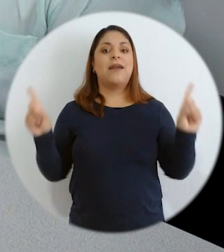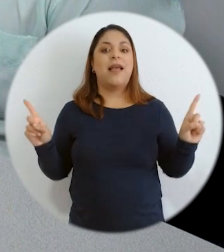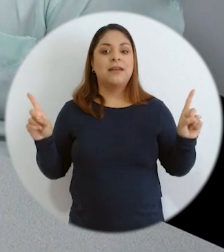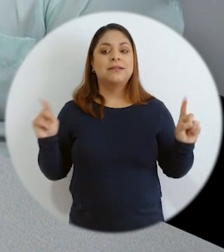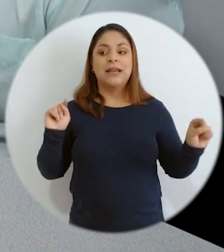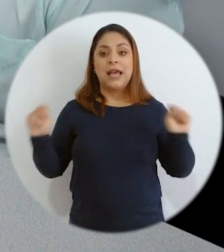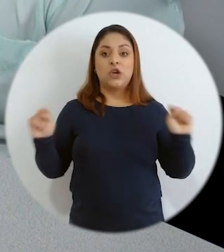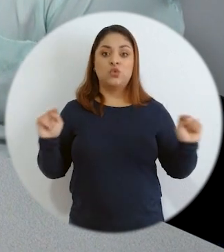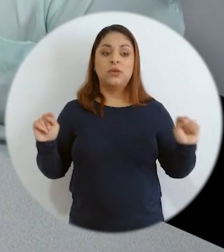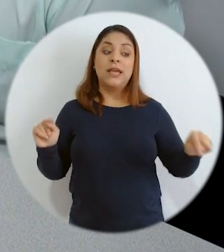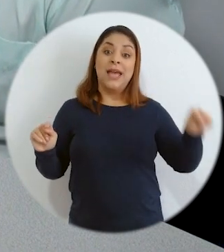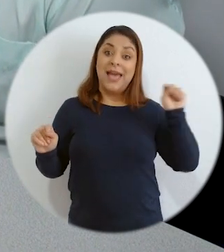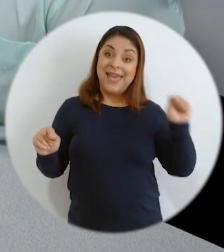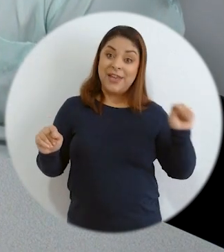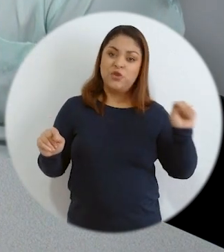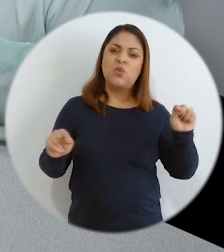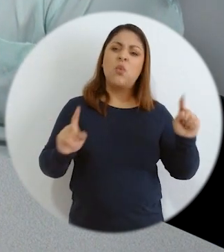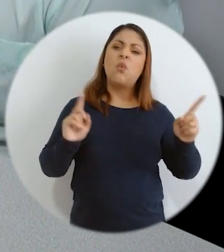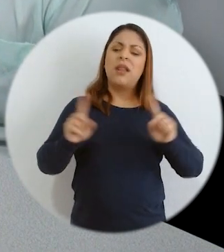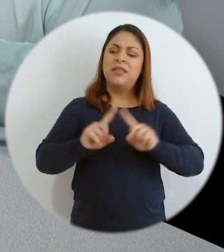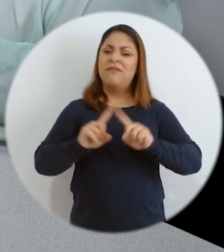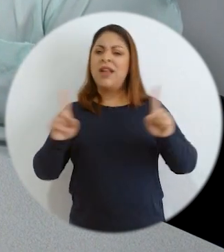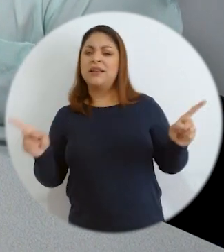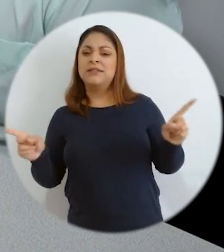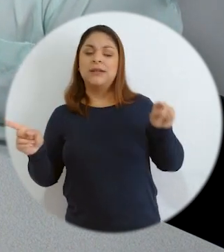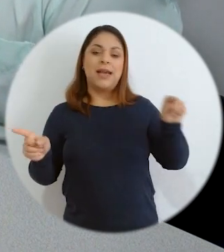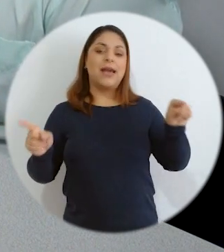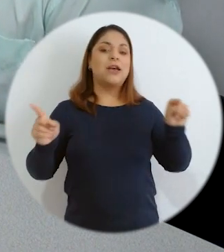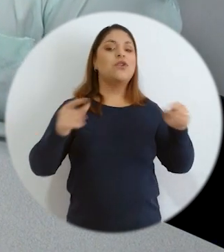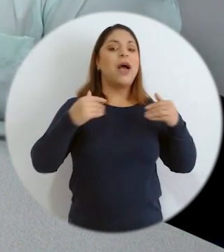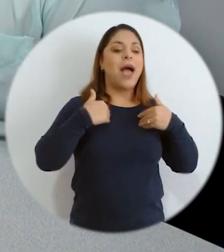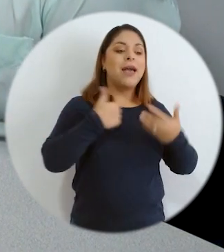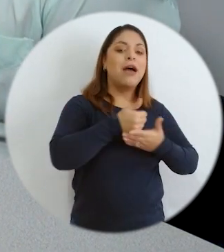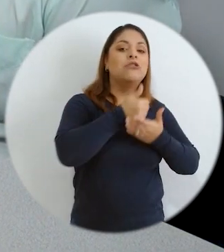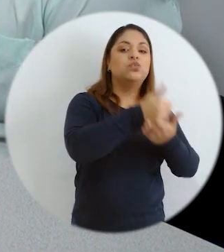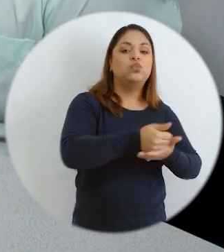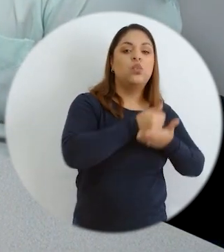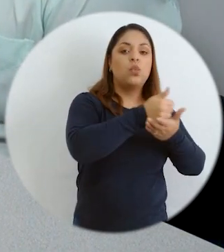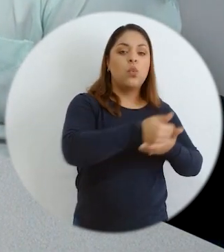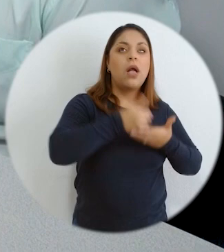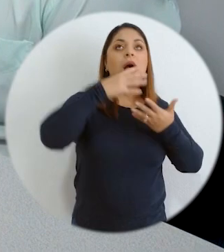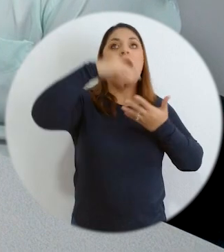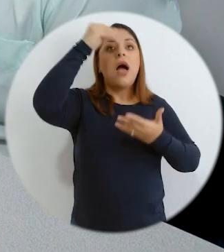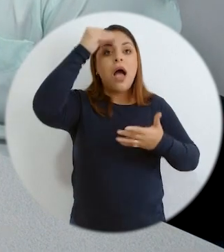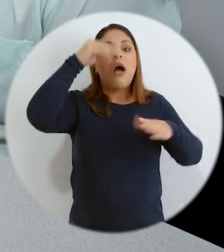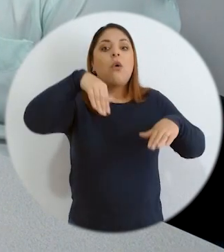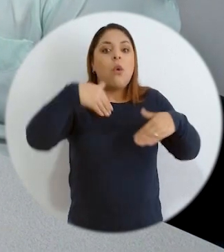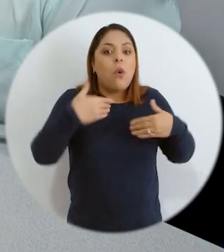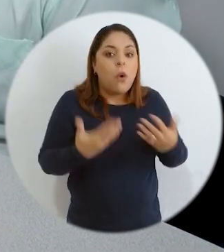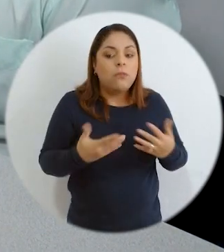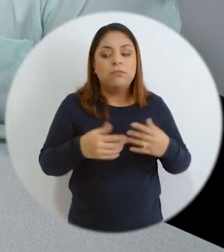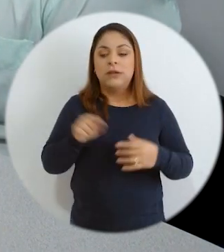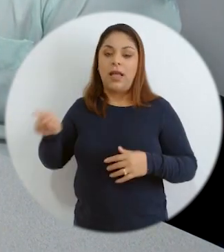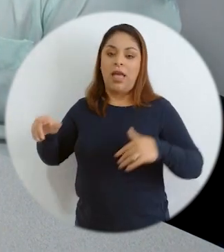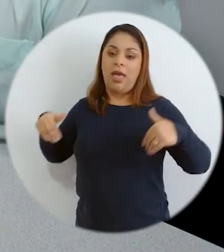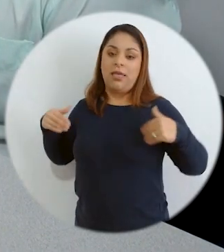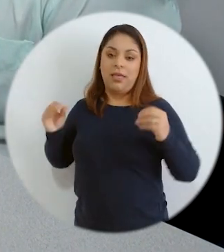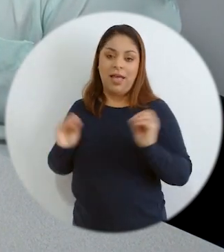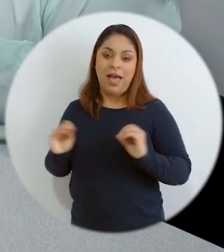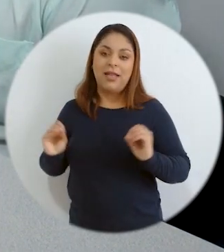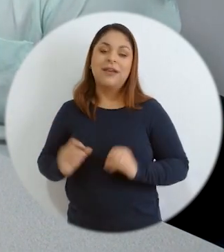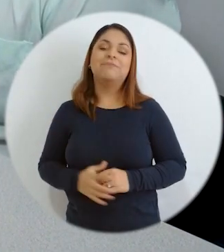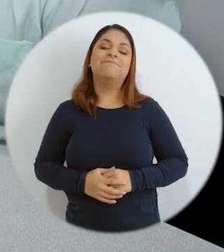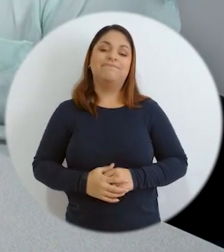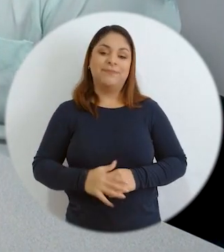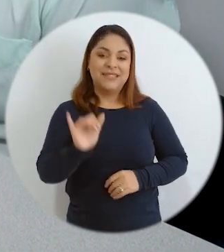B, entonces la única diferencia entre ellos es que estos recibieron esta intervención y estos no. Es decir, tenemos evidencia que nos ayuda